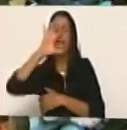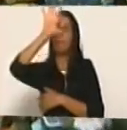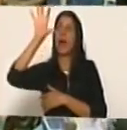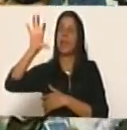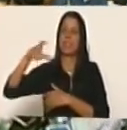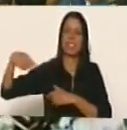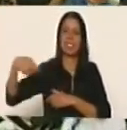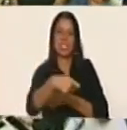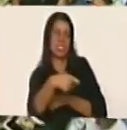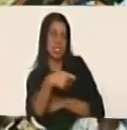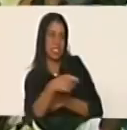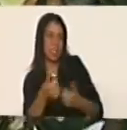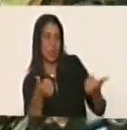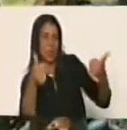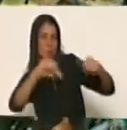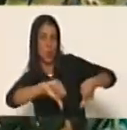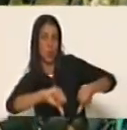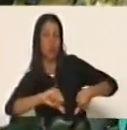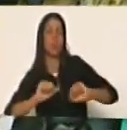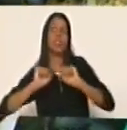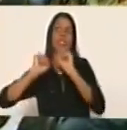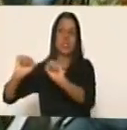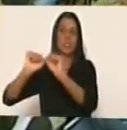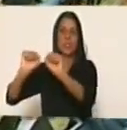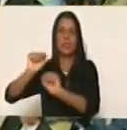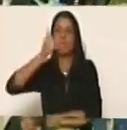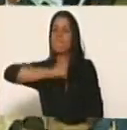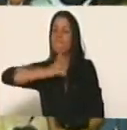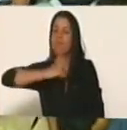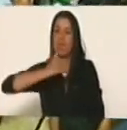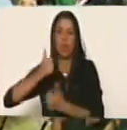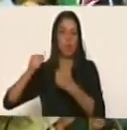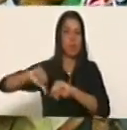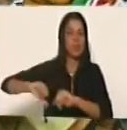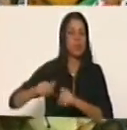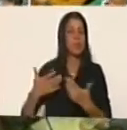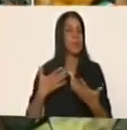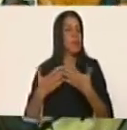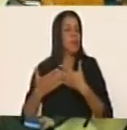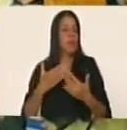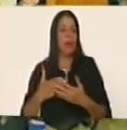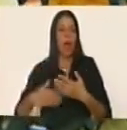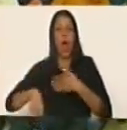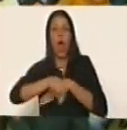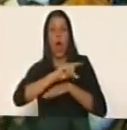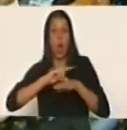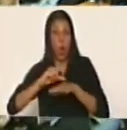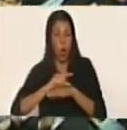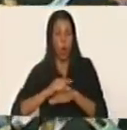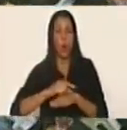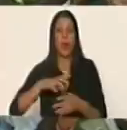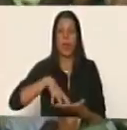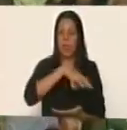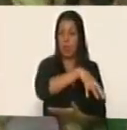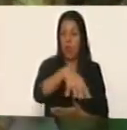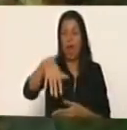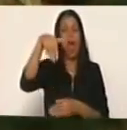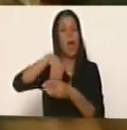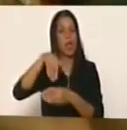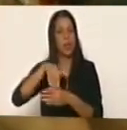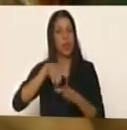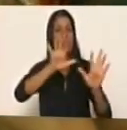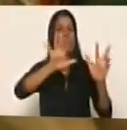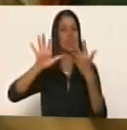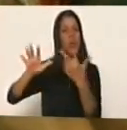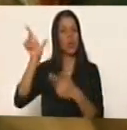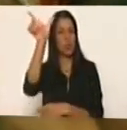Esa guerra que ha arreciado luego de haber sido electas las 18 gobernaciones con las que hoy celebramos el triunfo contundente